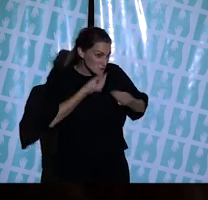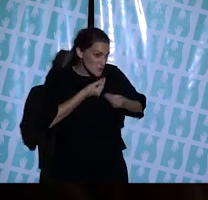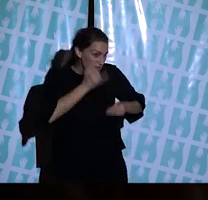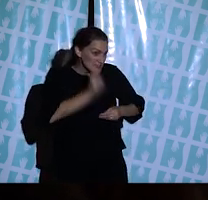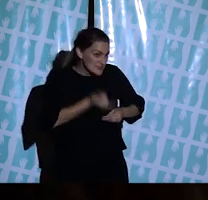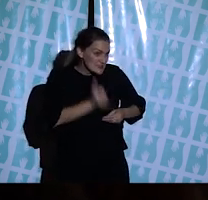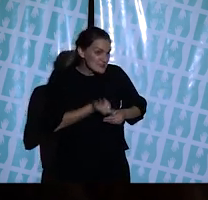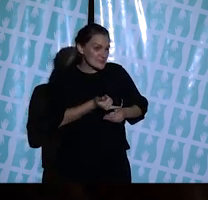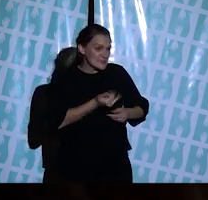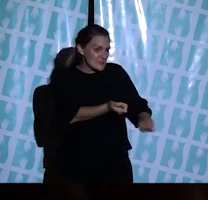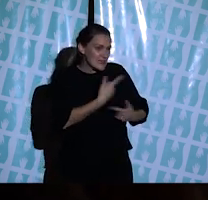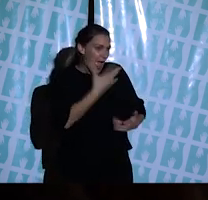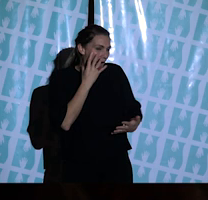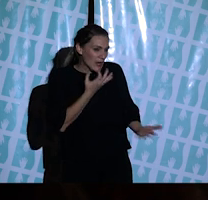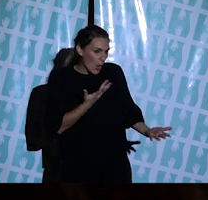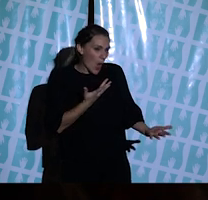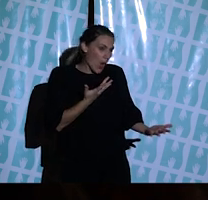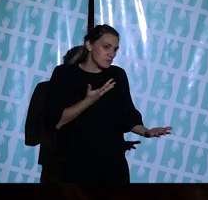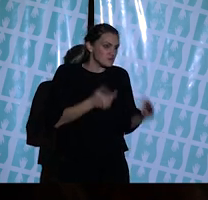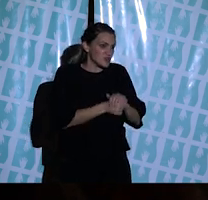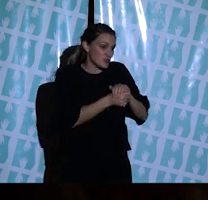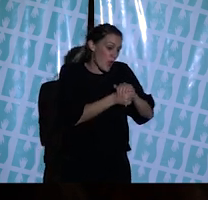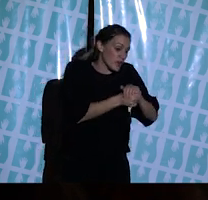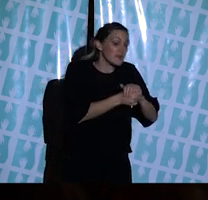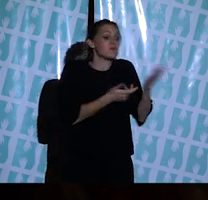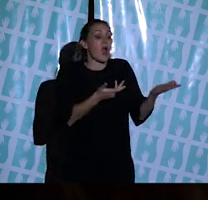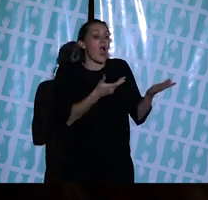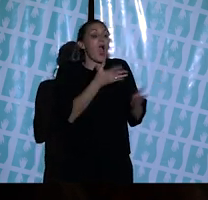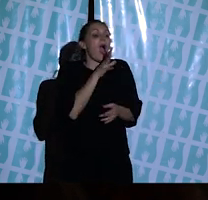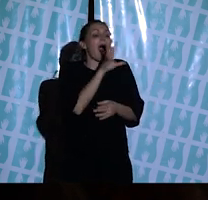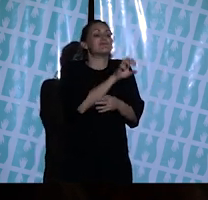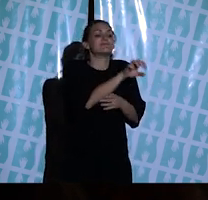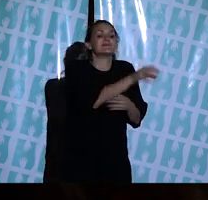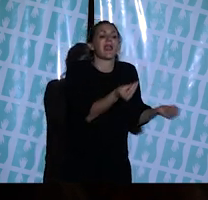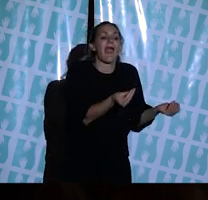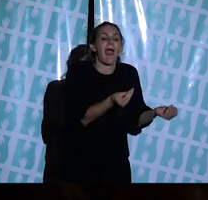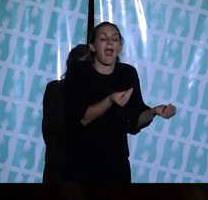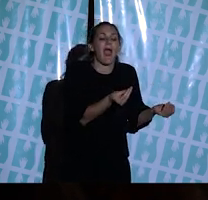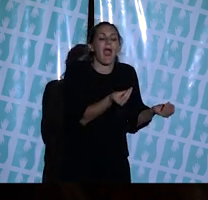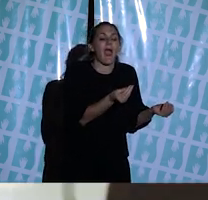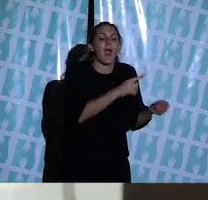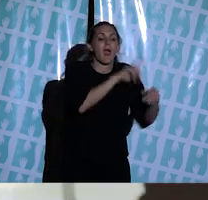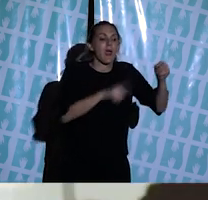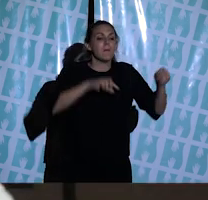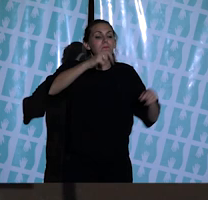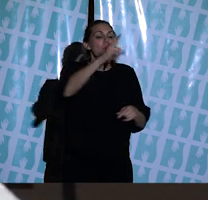que le da una recompensa, por ejemplo, las tortugas comen pulpos, las tortugas comen